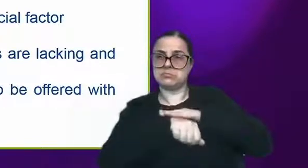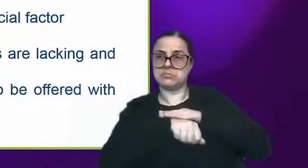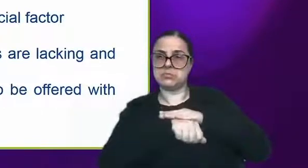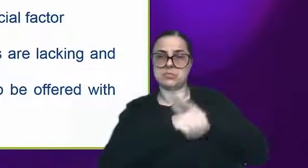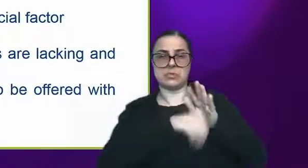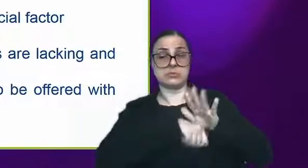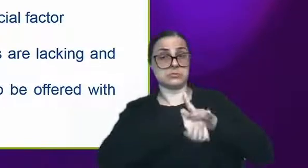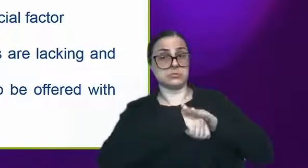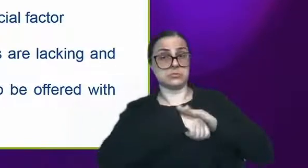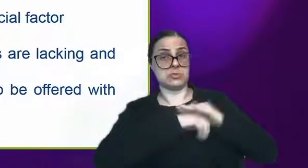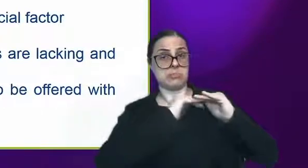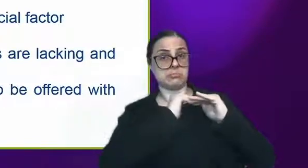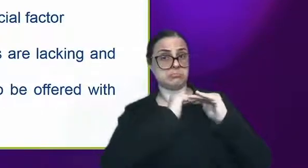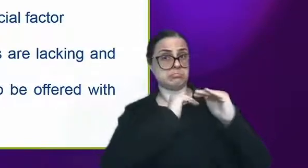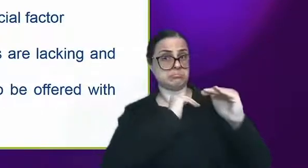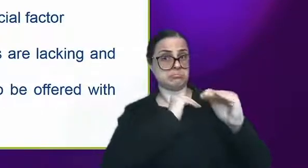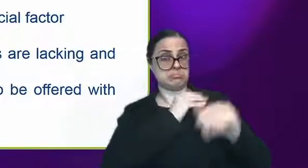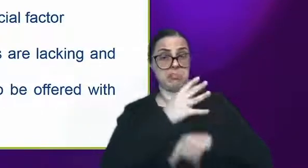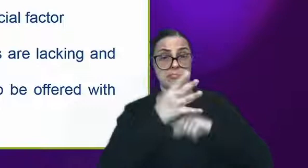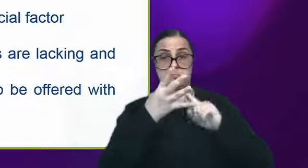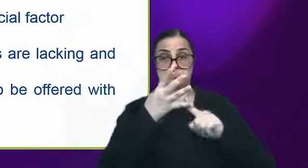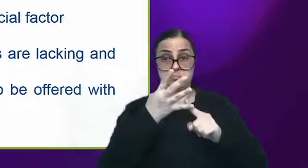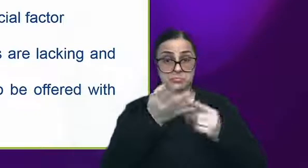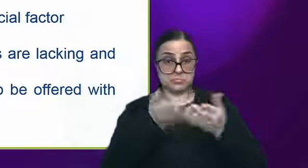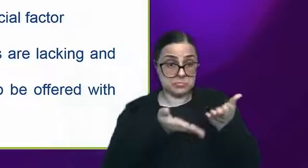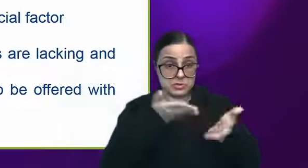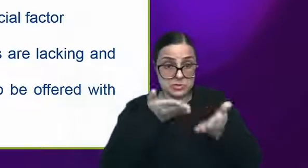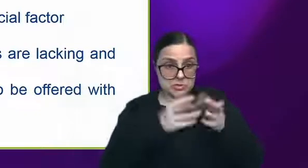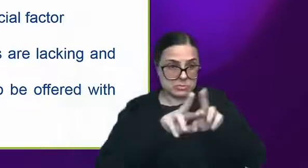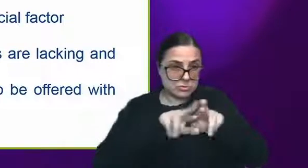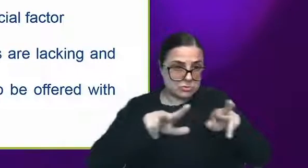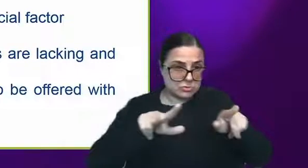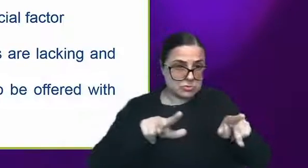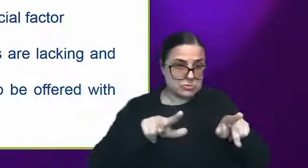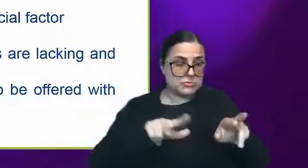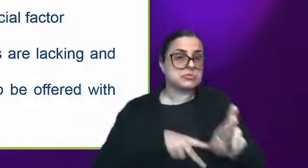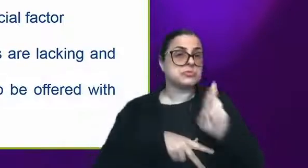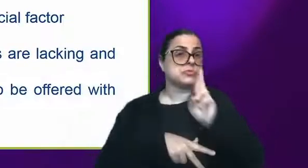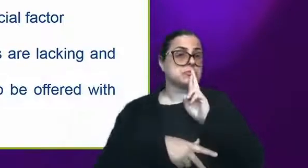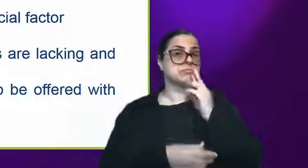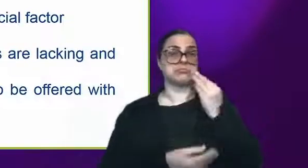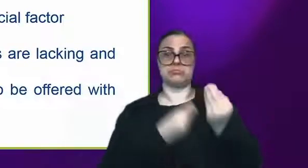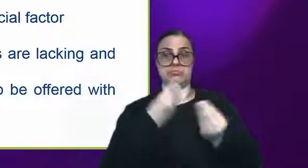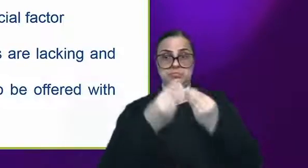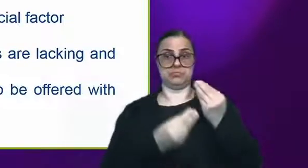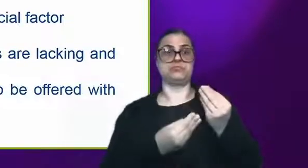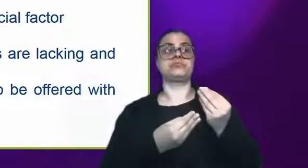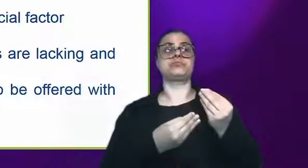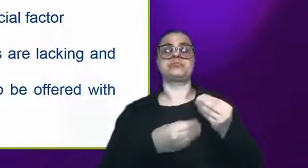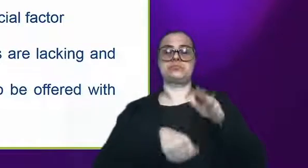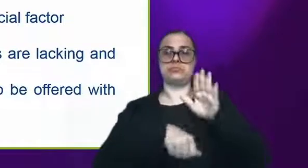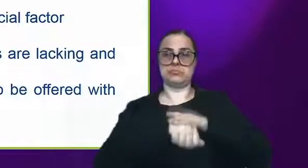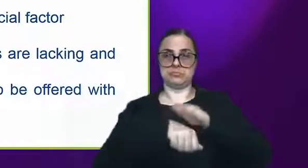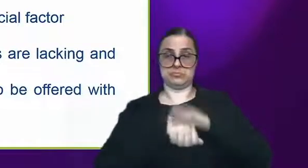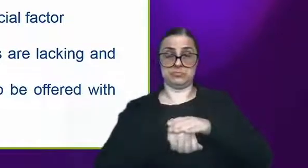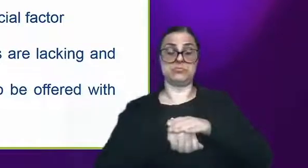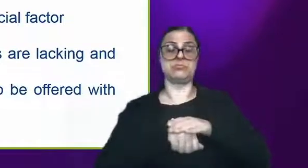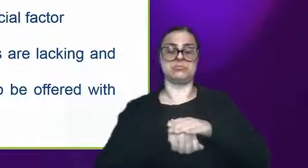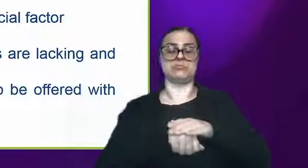terapias. Obviamente la elección de estos pacientes es todavía muy